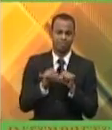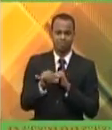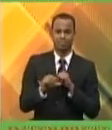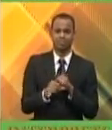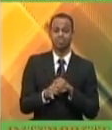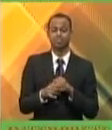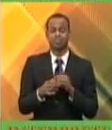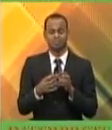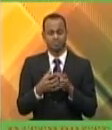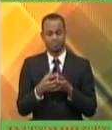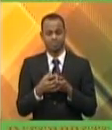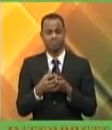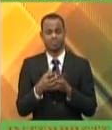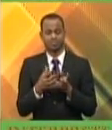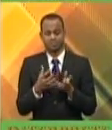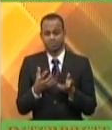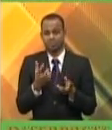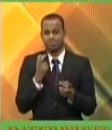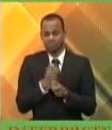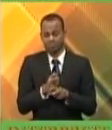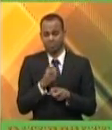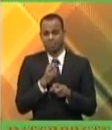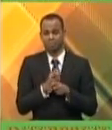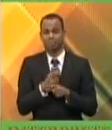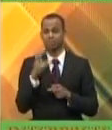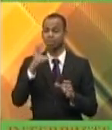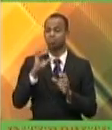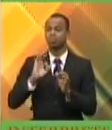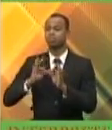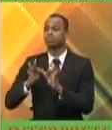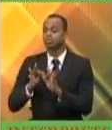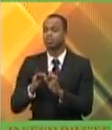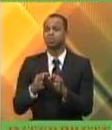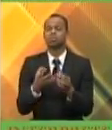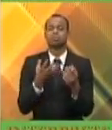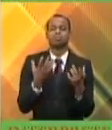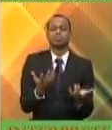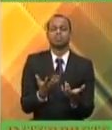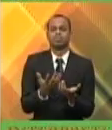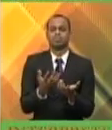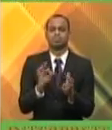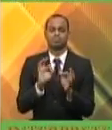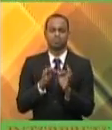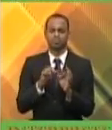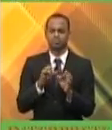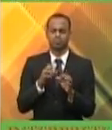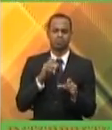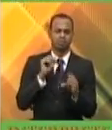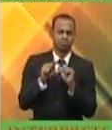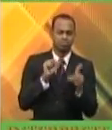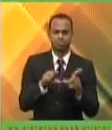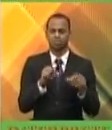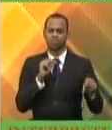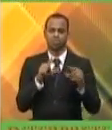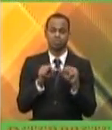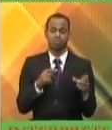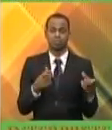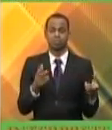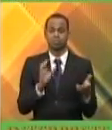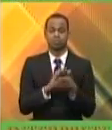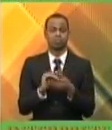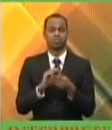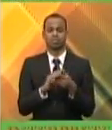un buen tiempo porque en lo que busca un intérprete ya lo han interrogado lo interrogan y él dijo